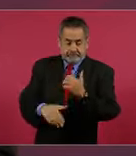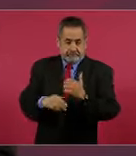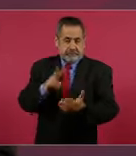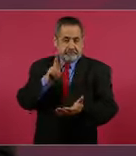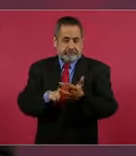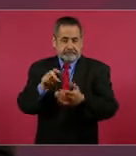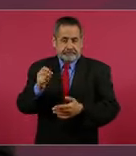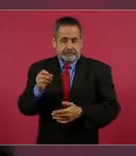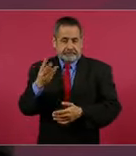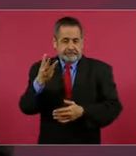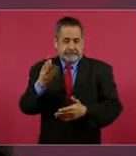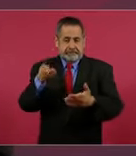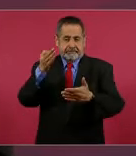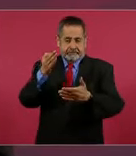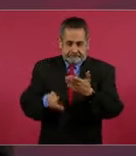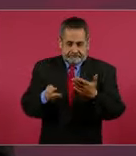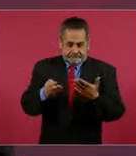también de reconocer.